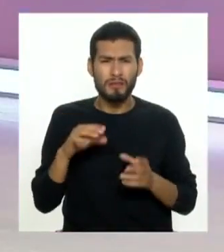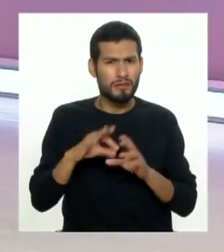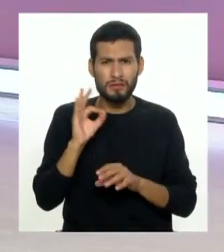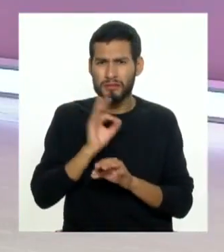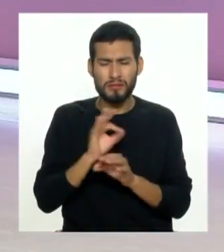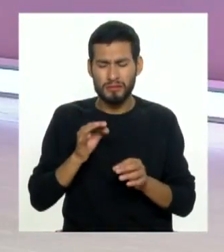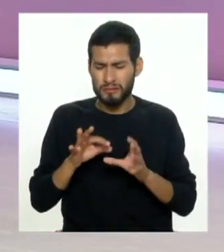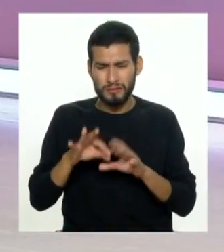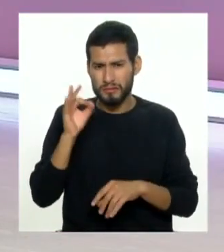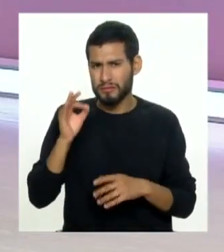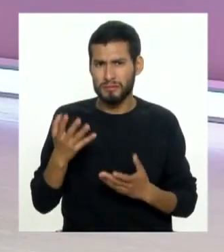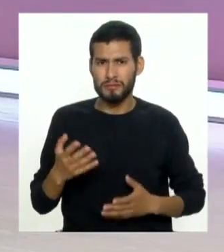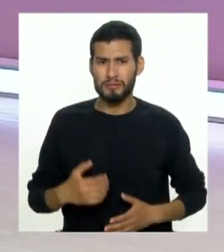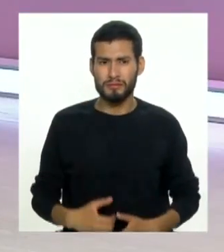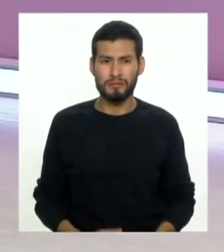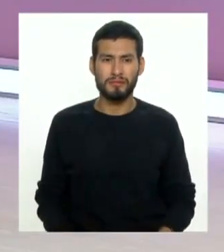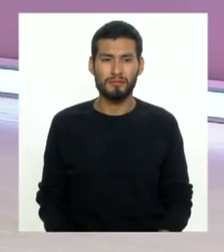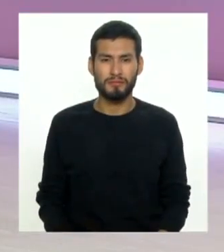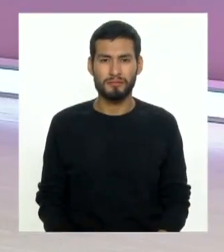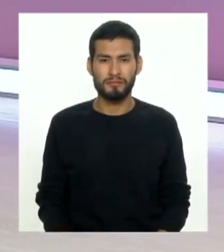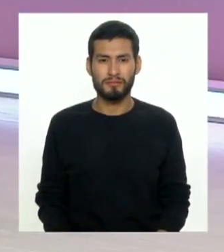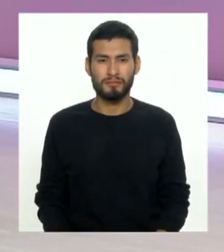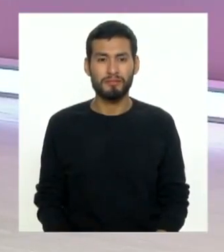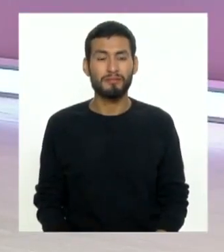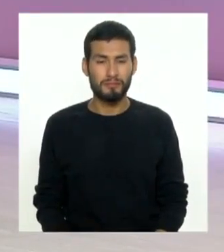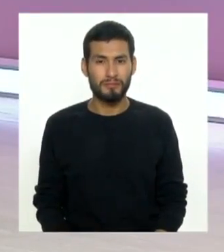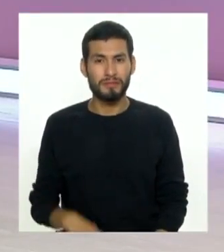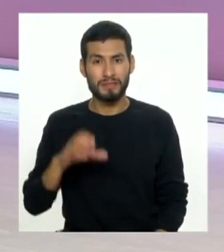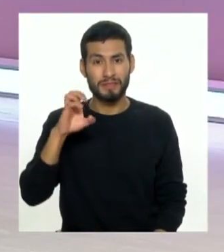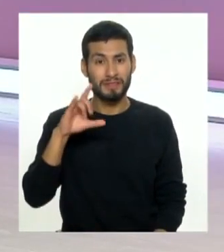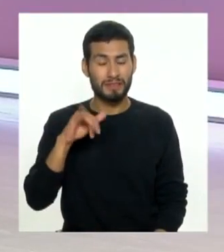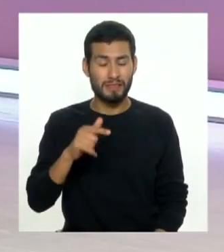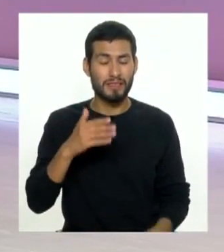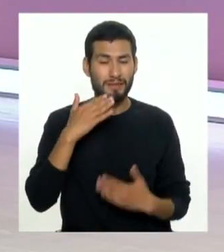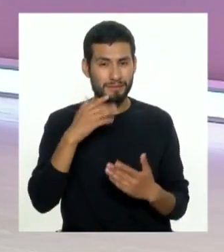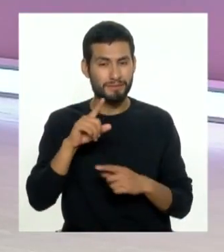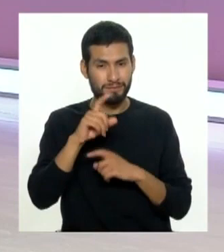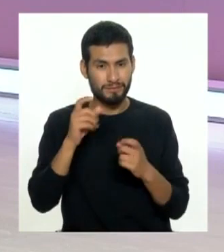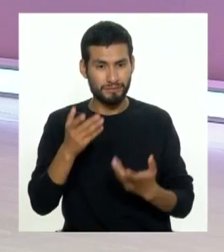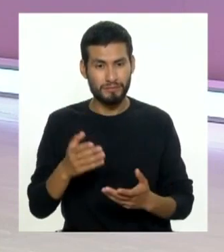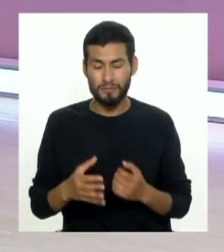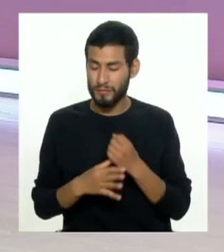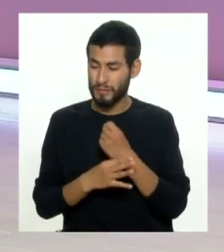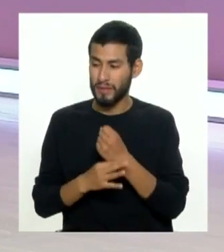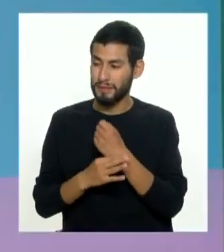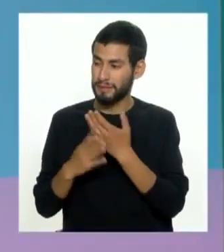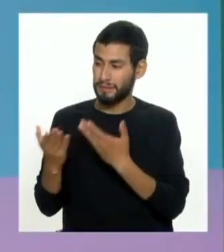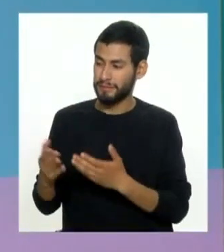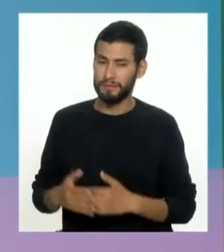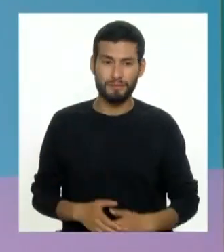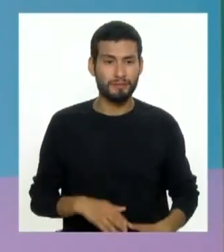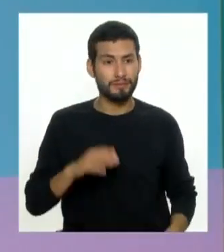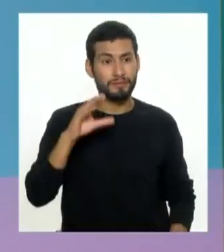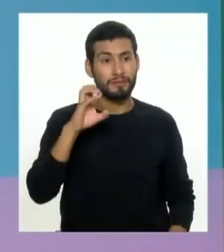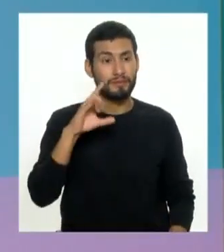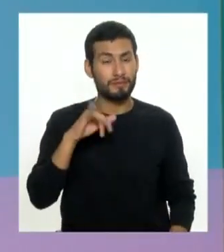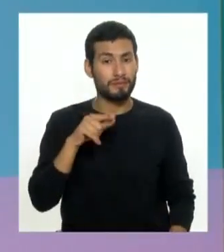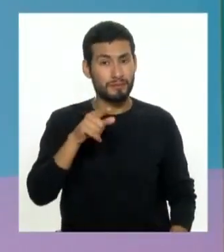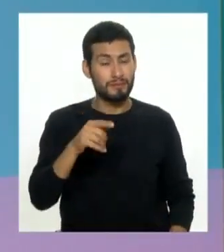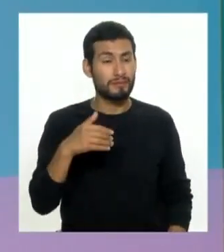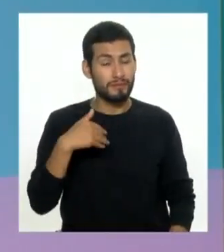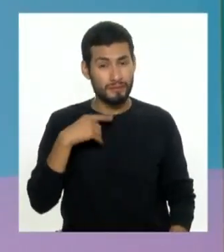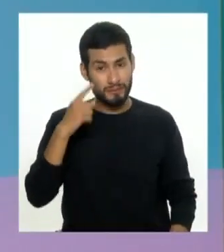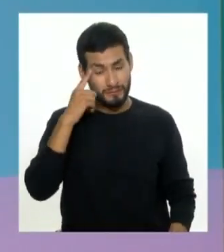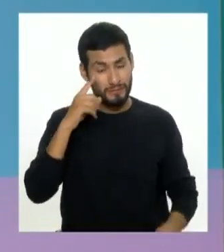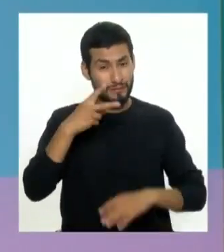de diagnóstico. Ok, Celia, muchas gracias por tu consulta. Doctor de la Cruz. Celia, si usted tiene